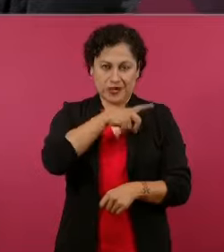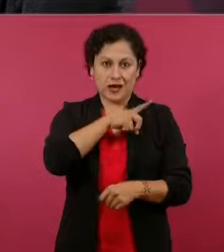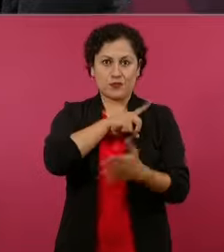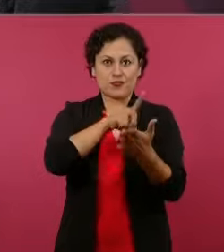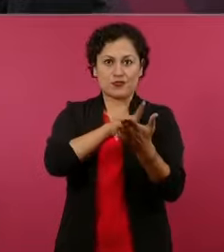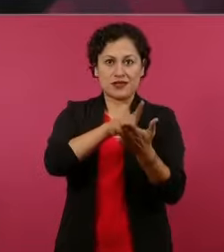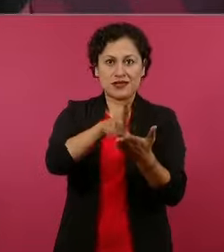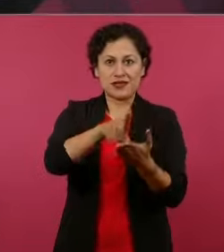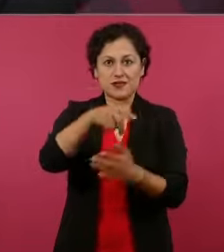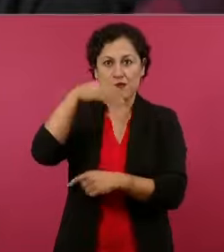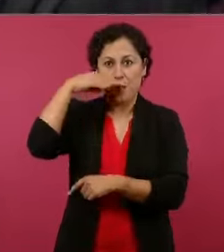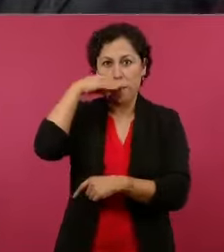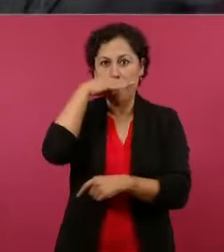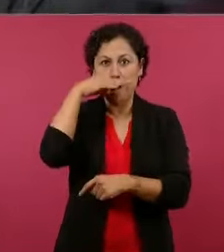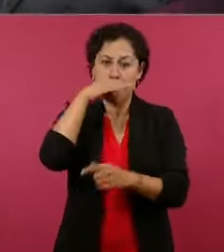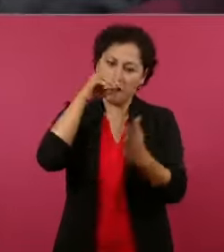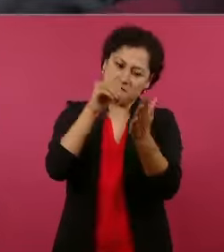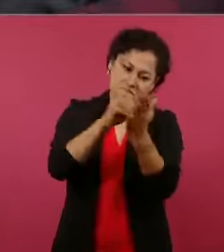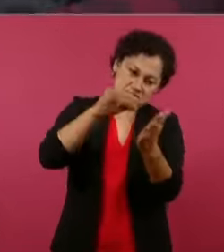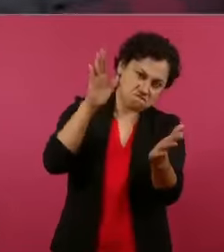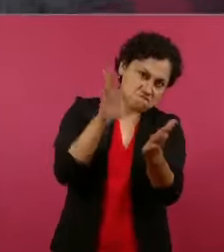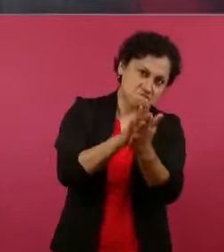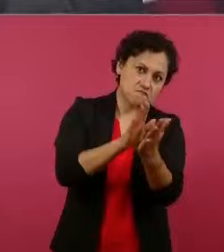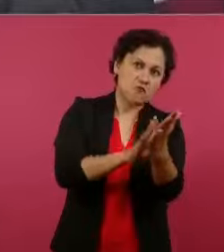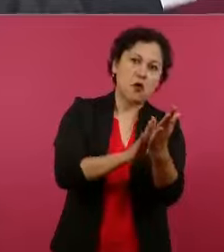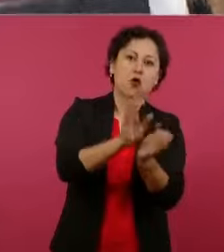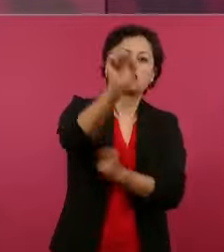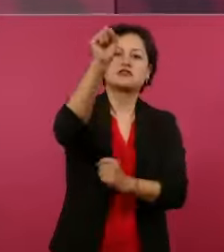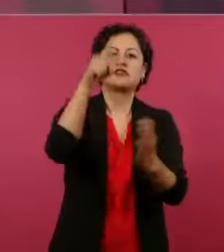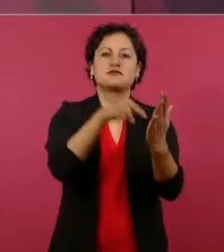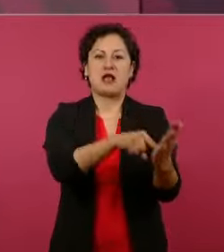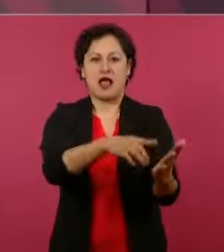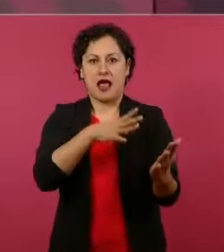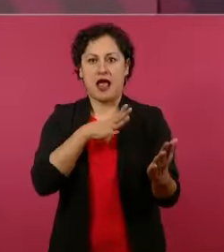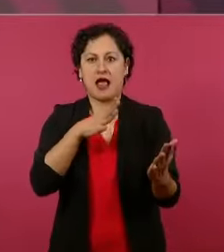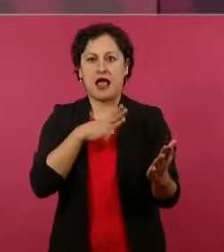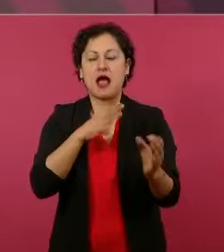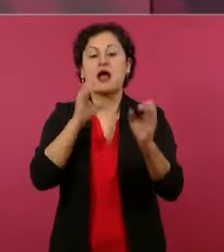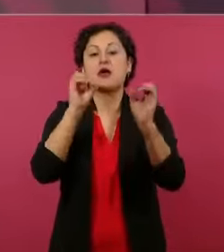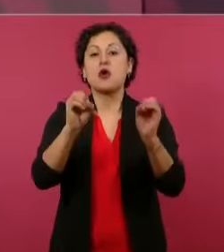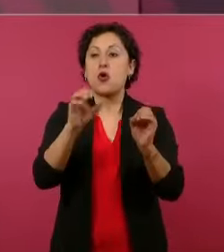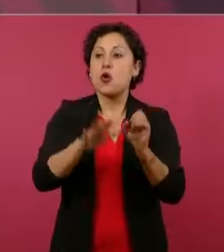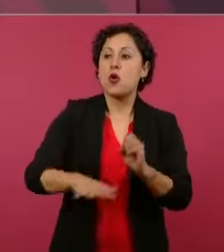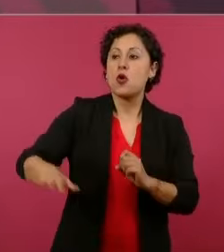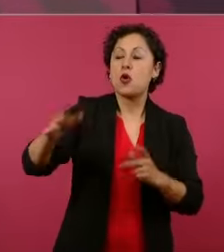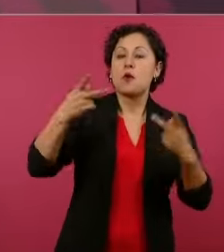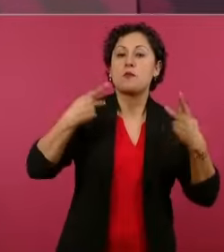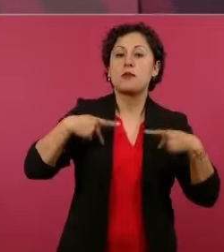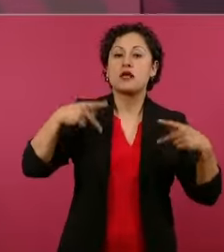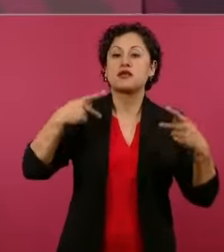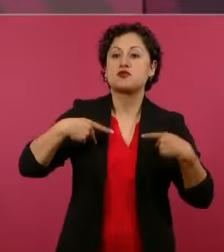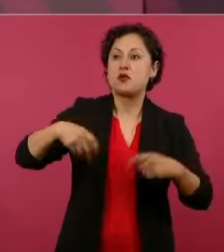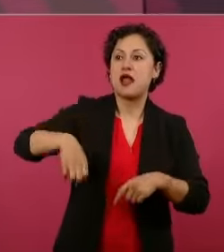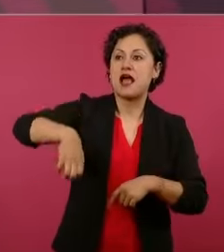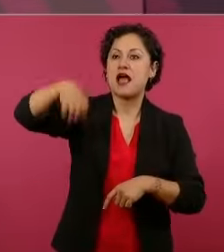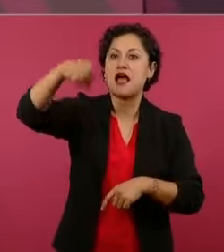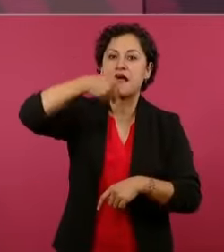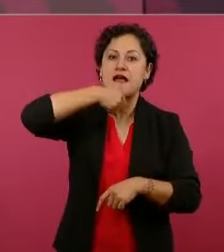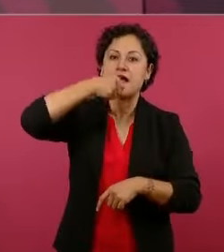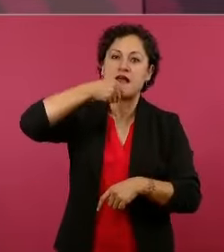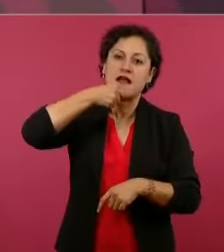gratuidad y el derecho a los adultos mayores a una pensión Sí pero qué